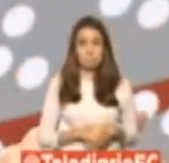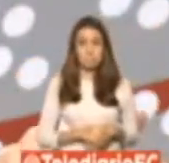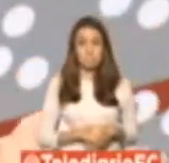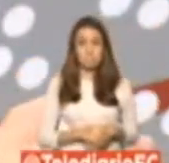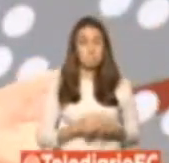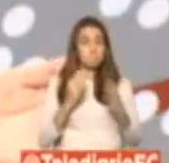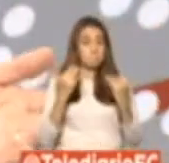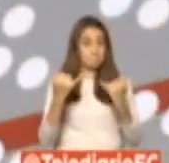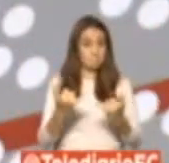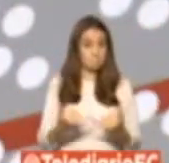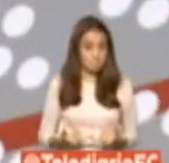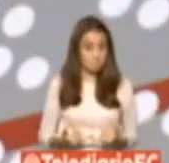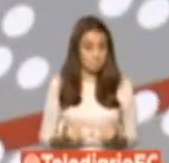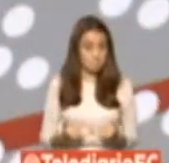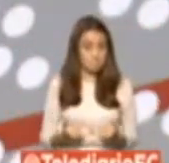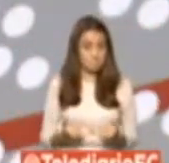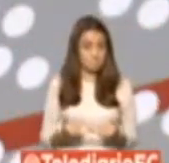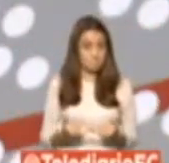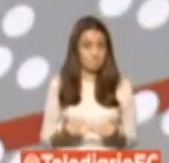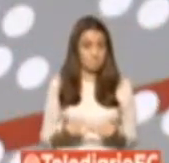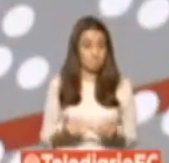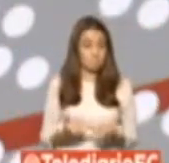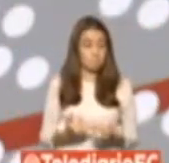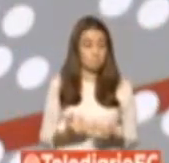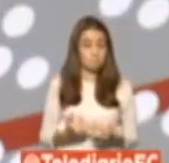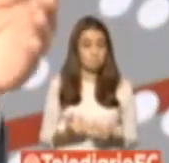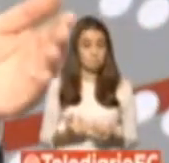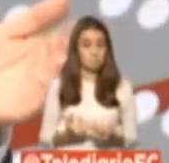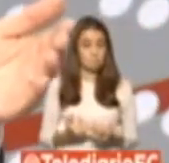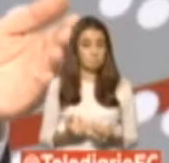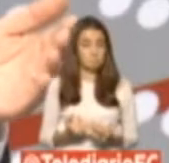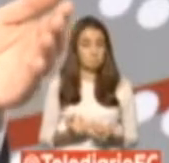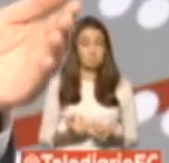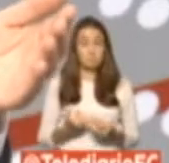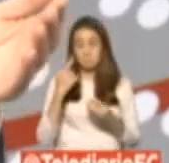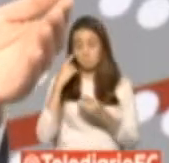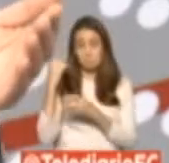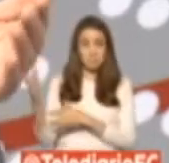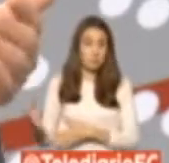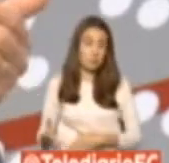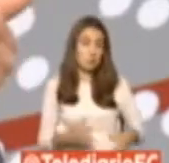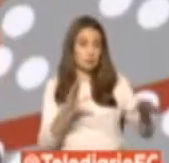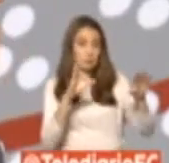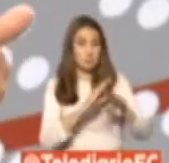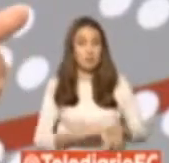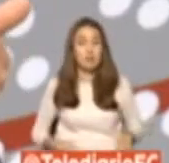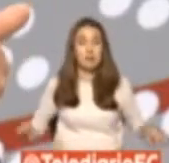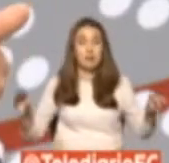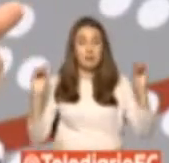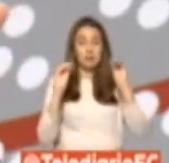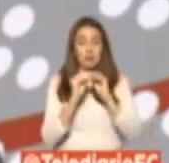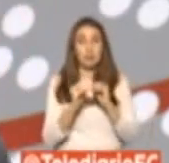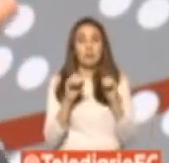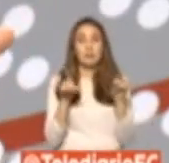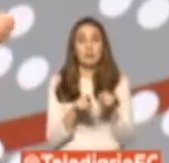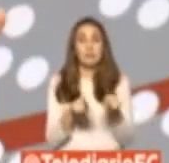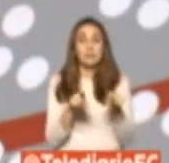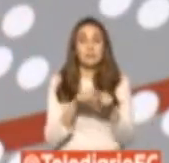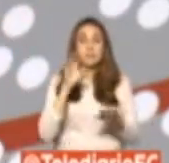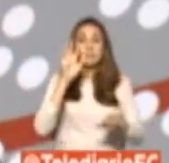Esto sirve para los debates, es decir, chantajearles para que hagan los apostos.